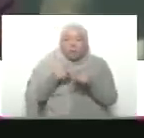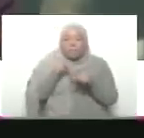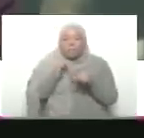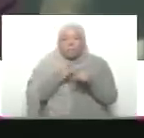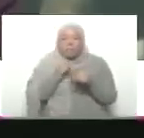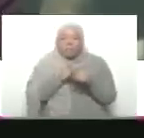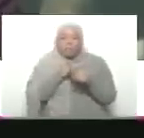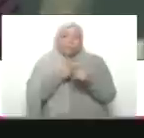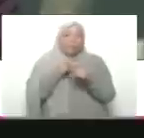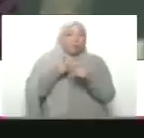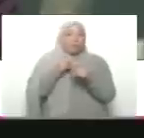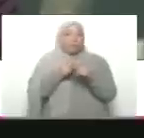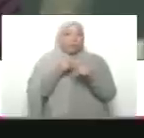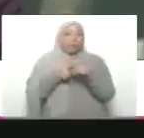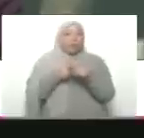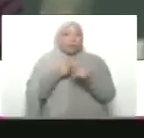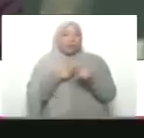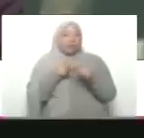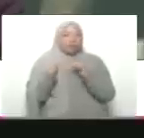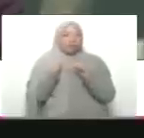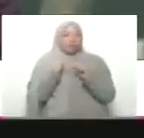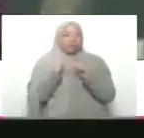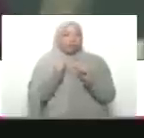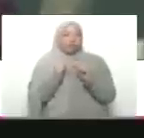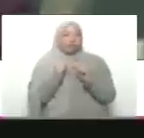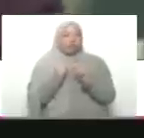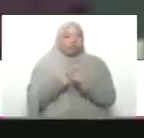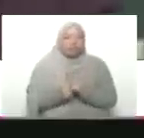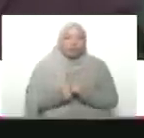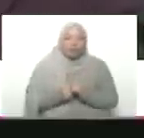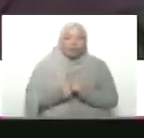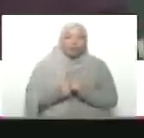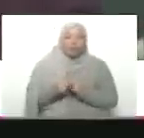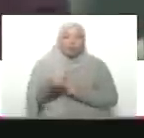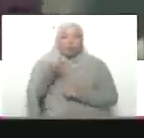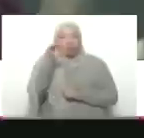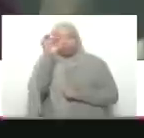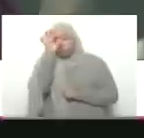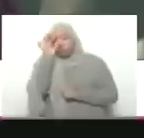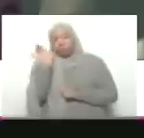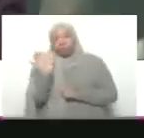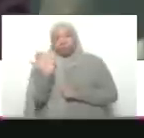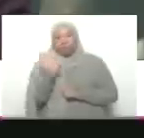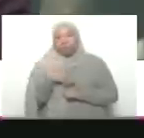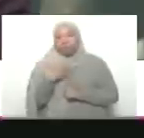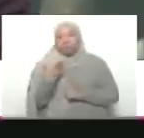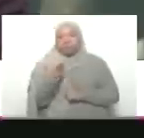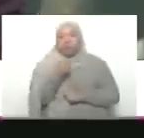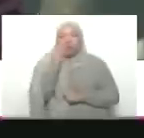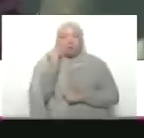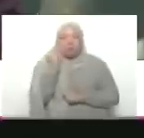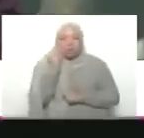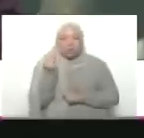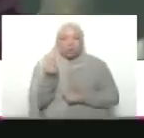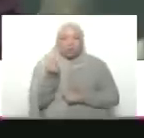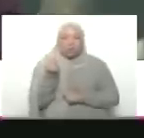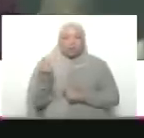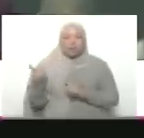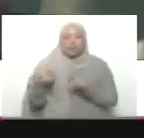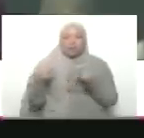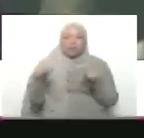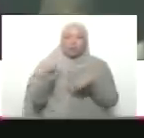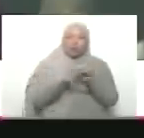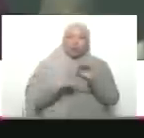poquito ahí le meto a mi cosa pues a la percusión y tú no sabes lo que uno puede experimentar como músico